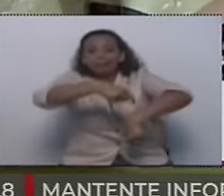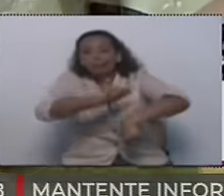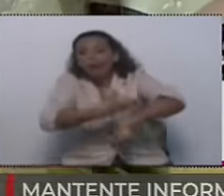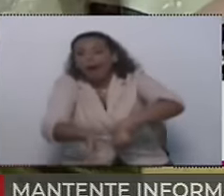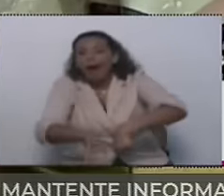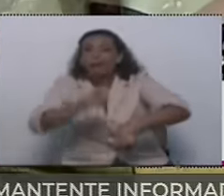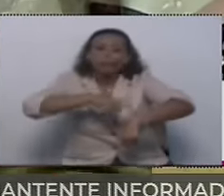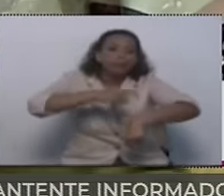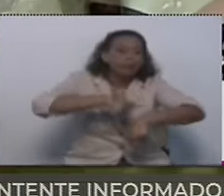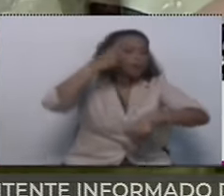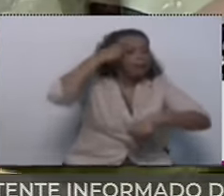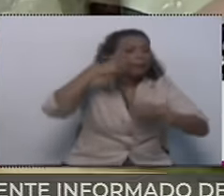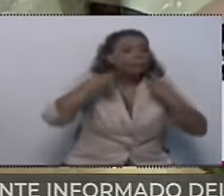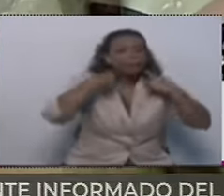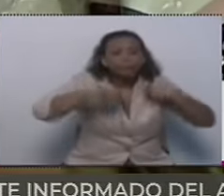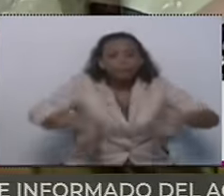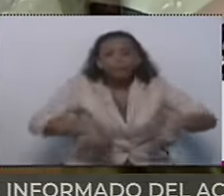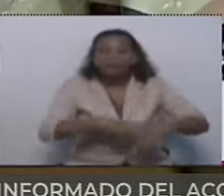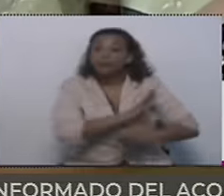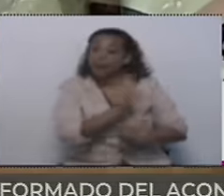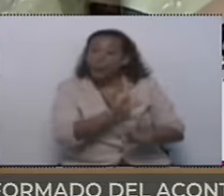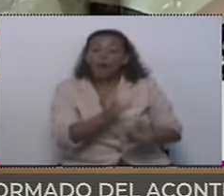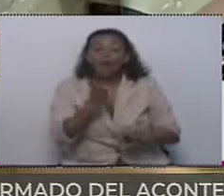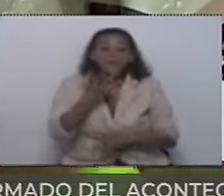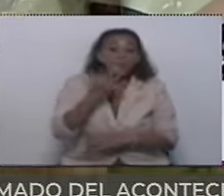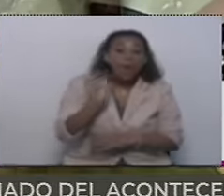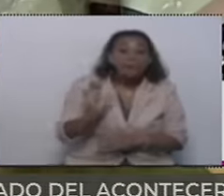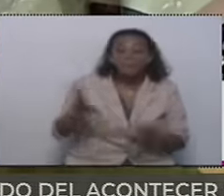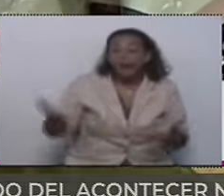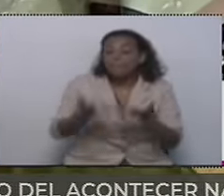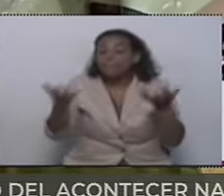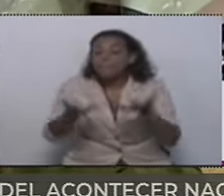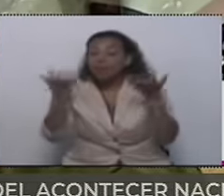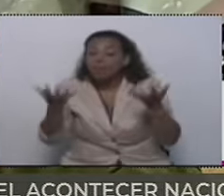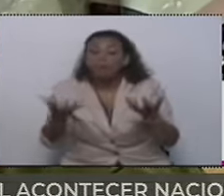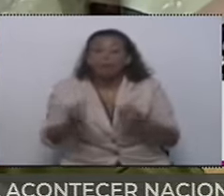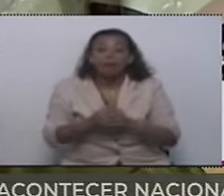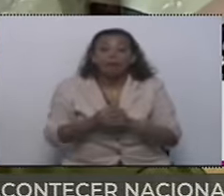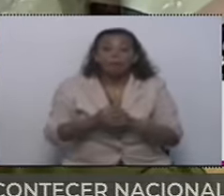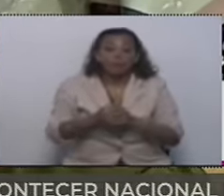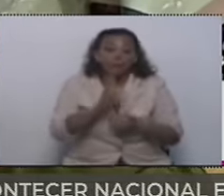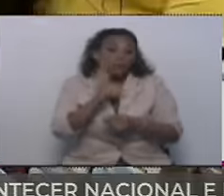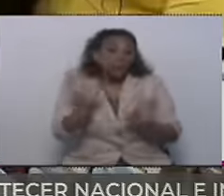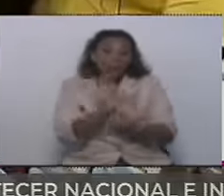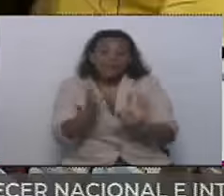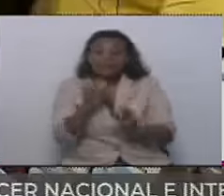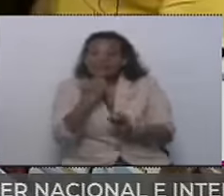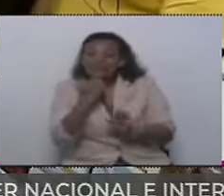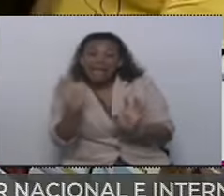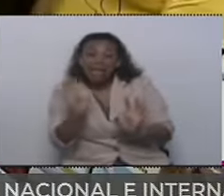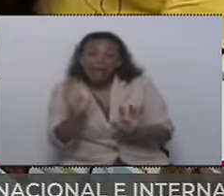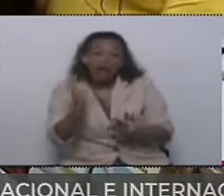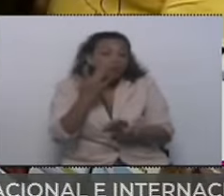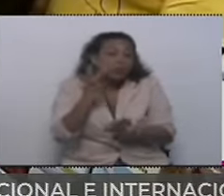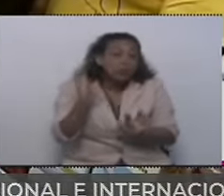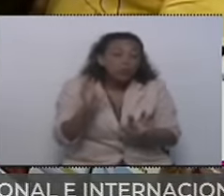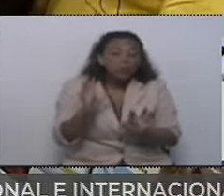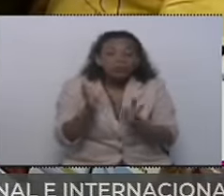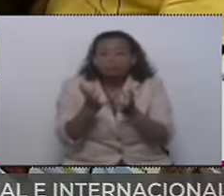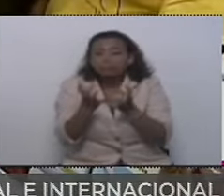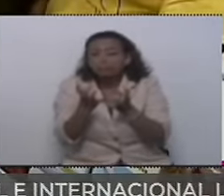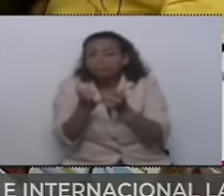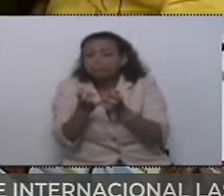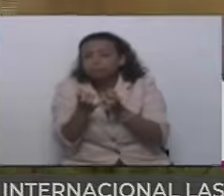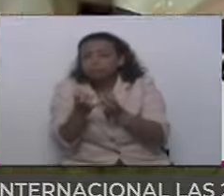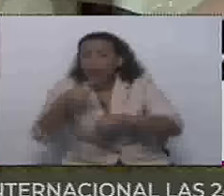que aprovechamos toda la cadena. Igual que en el caso de las verduras y hortalizas, una vez que hay unas que se descomponen con el